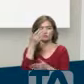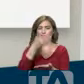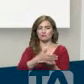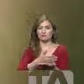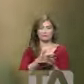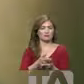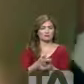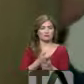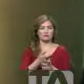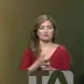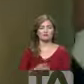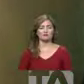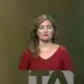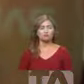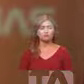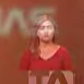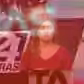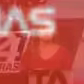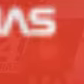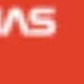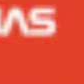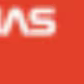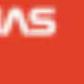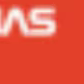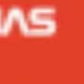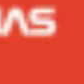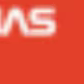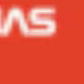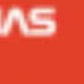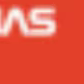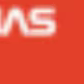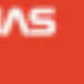de inmediato luisa maría heredia 24 horas